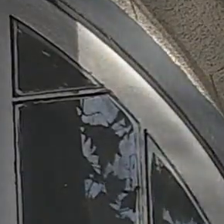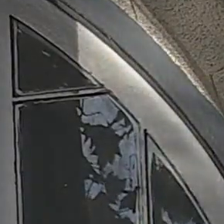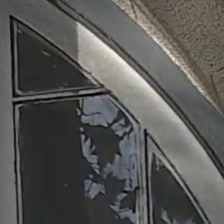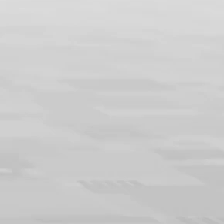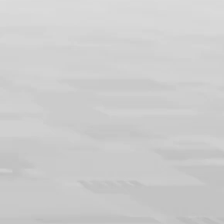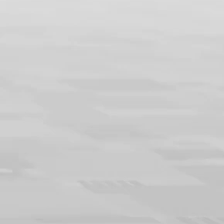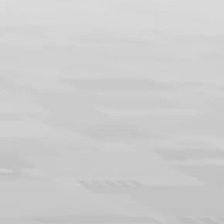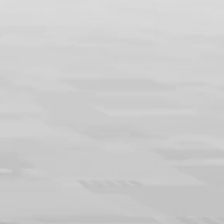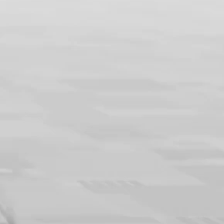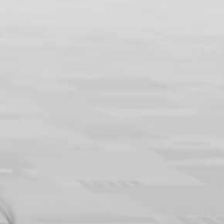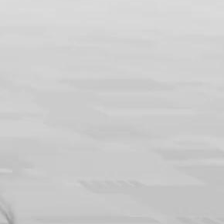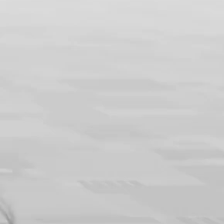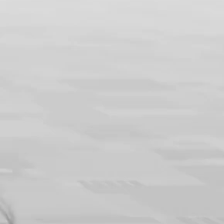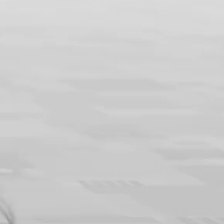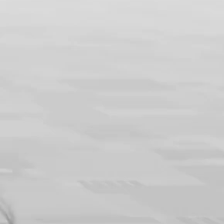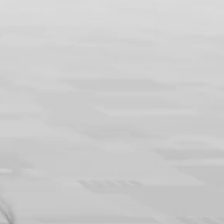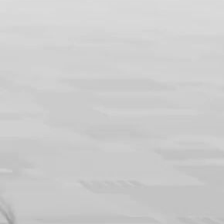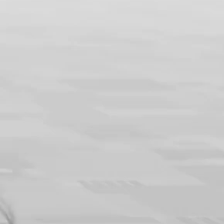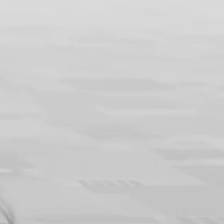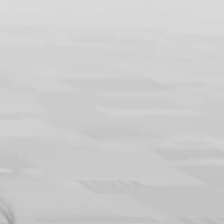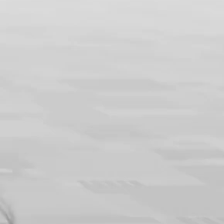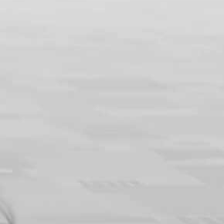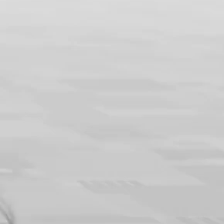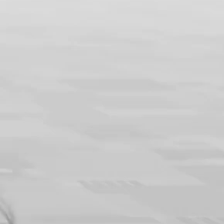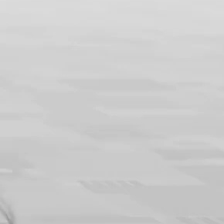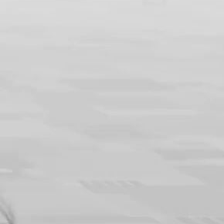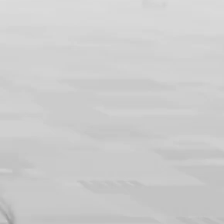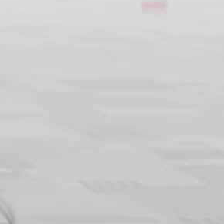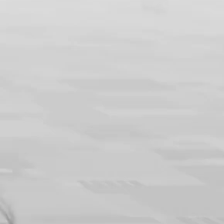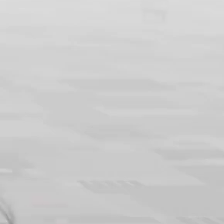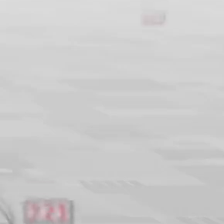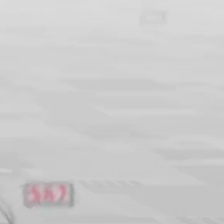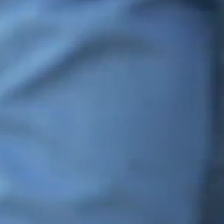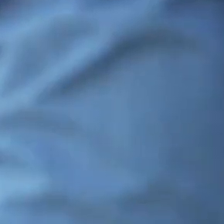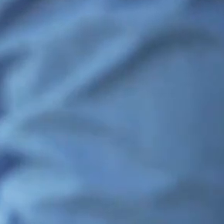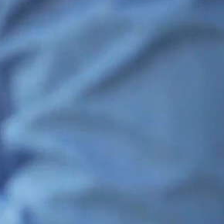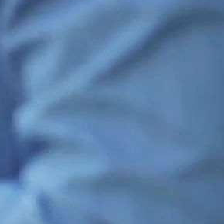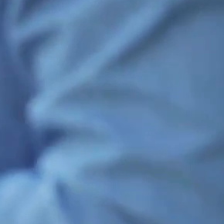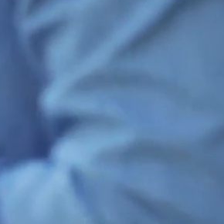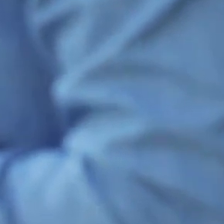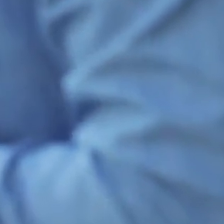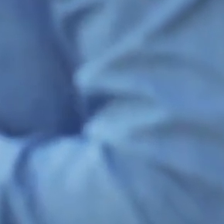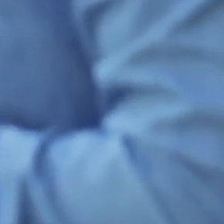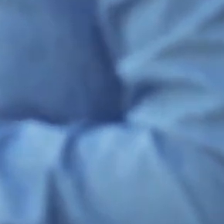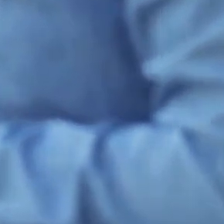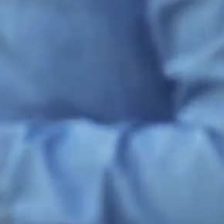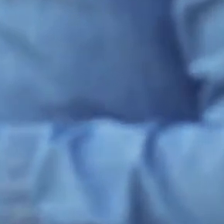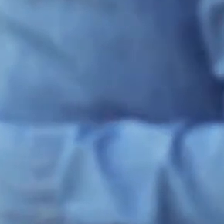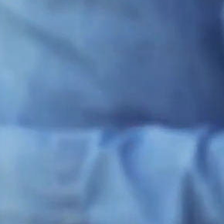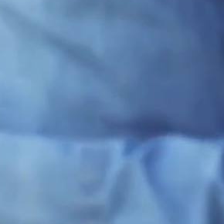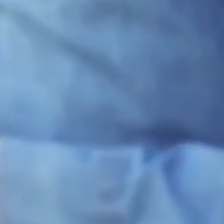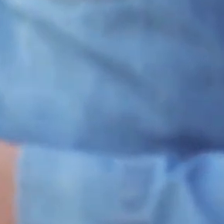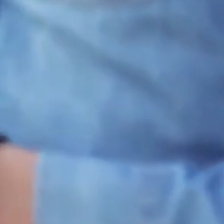ansiedad social. El proyecto busca investigar cómo funciona el cerebro cuando las personas interactúan socialmente. También pretende conocer cómo cambia